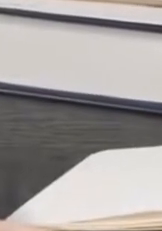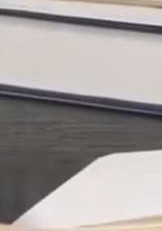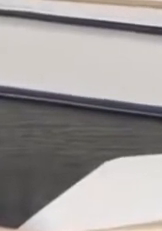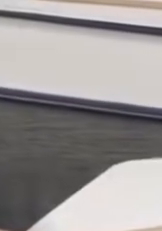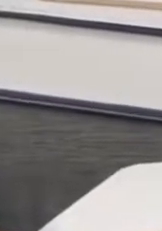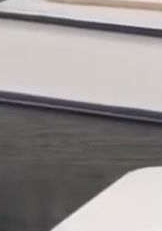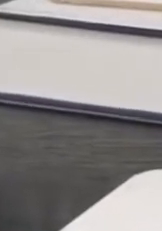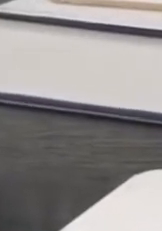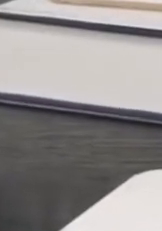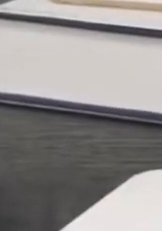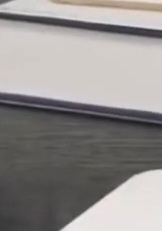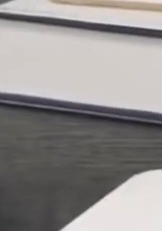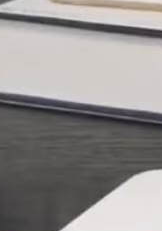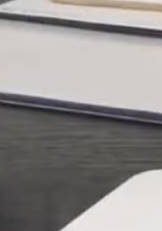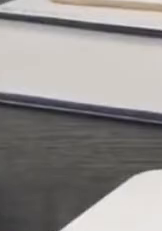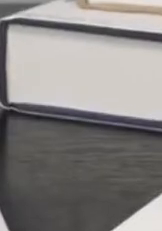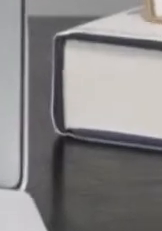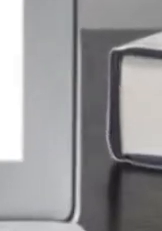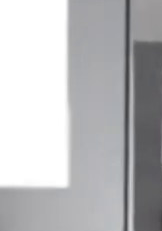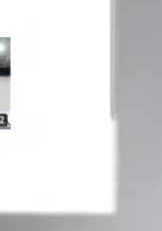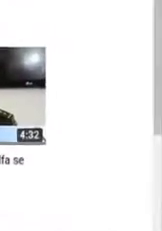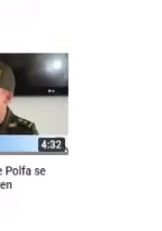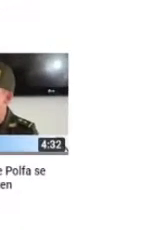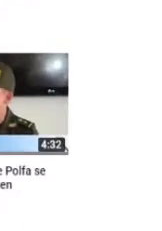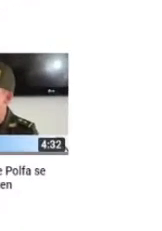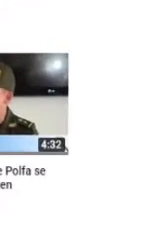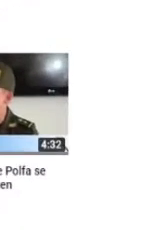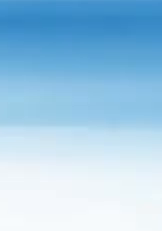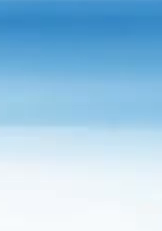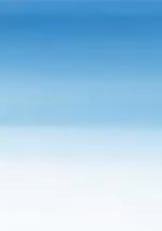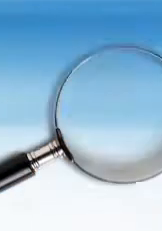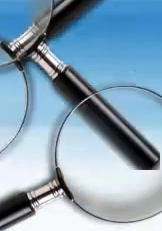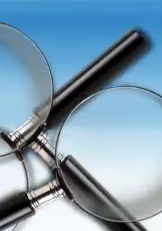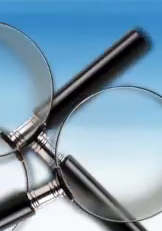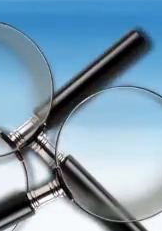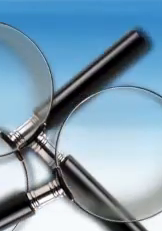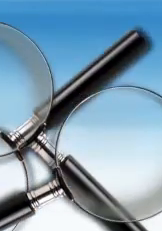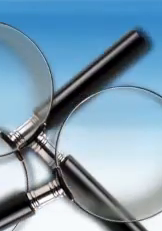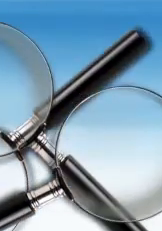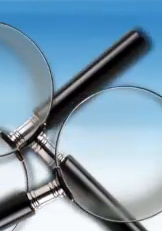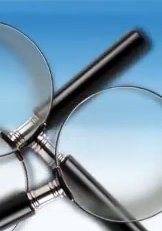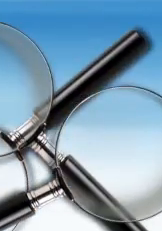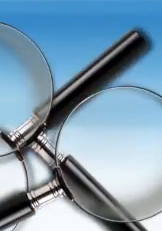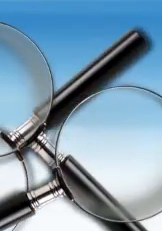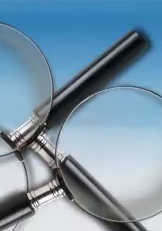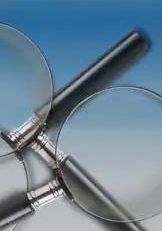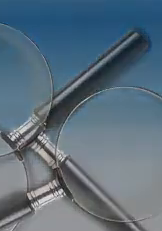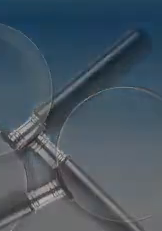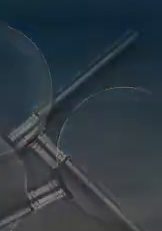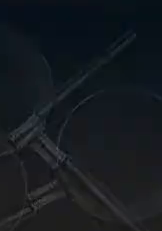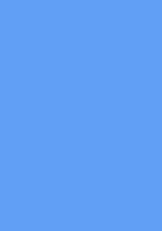de televisión virtual del departamento de Arauca. Espere todos los viernes en su emisión Los Lupazos de la